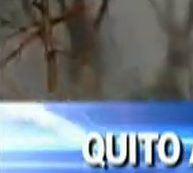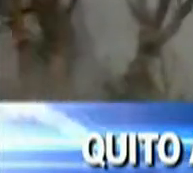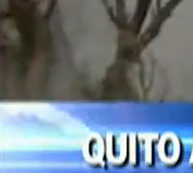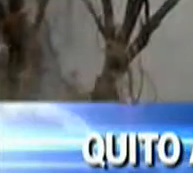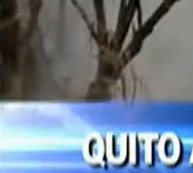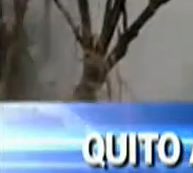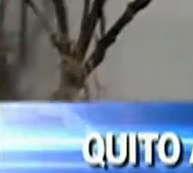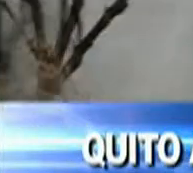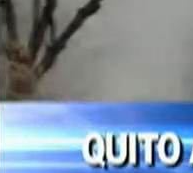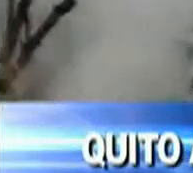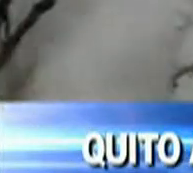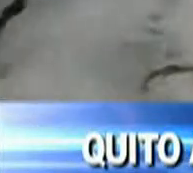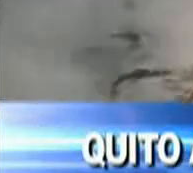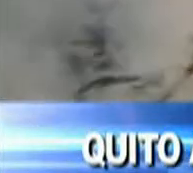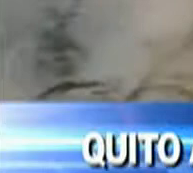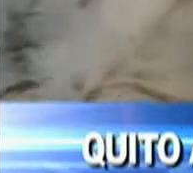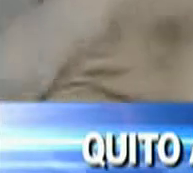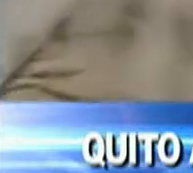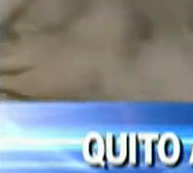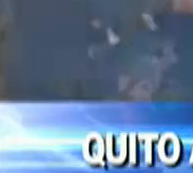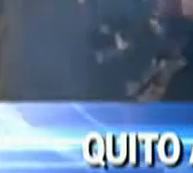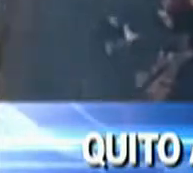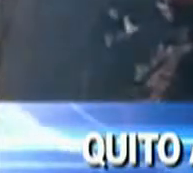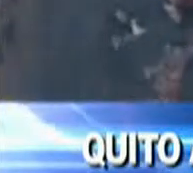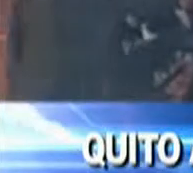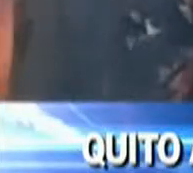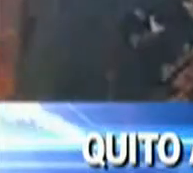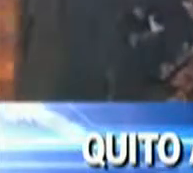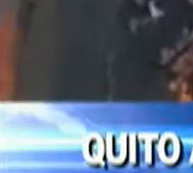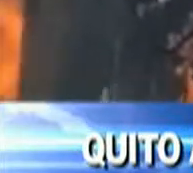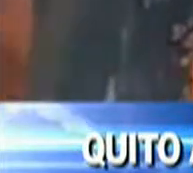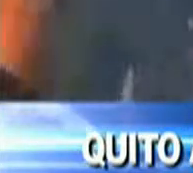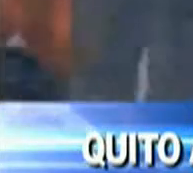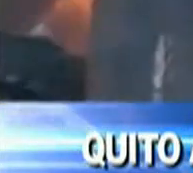los siniestros.